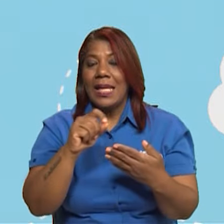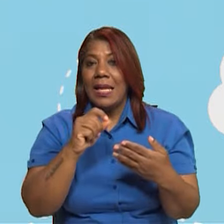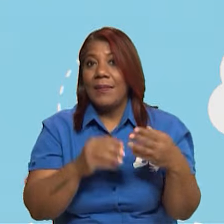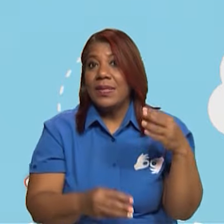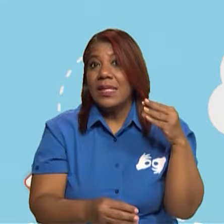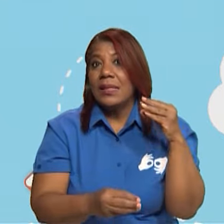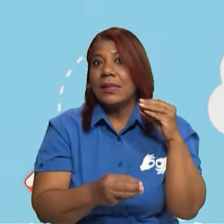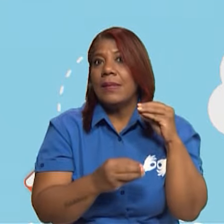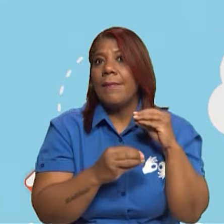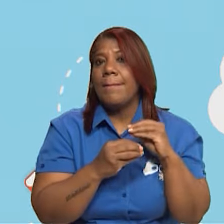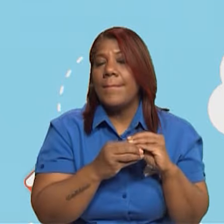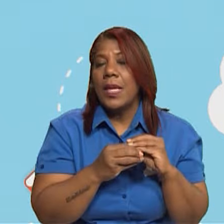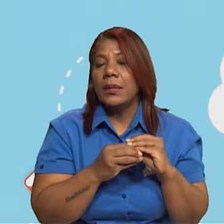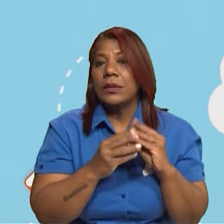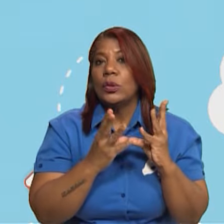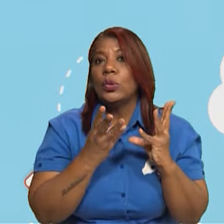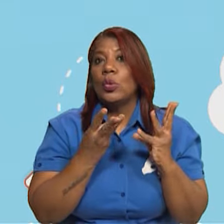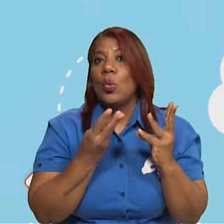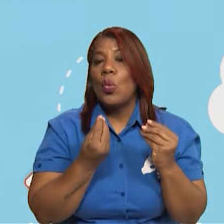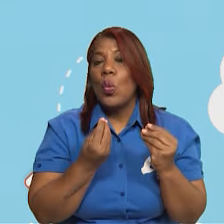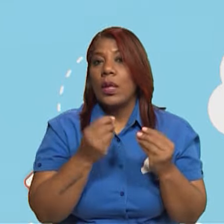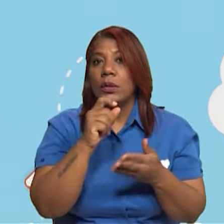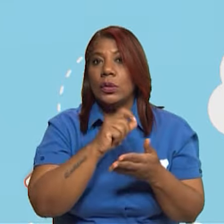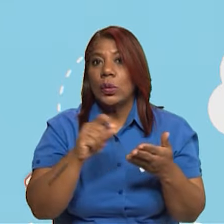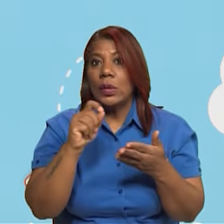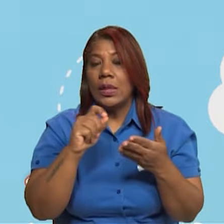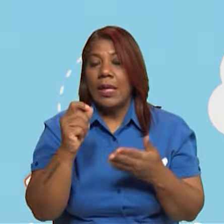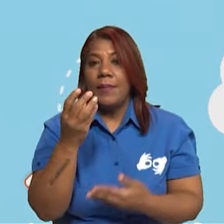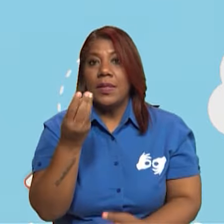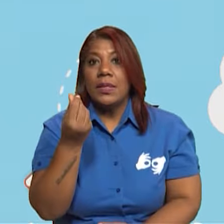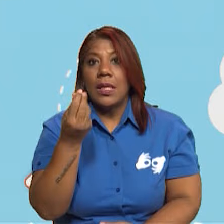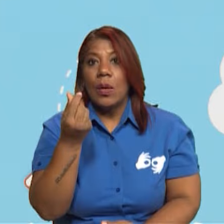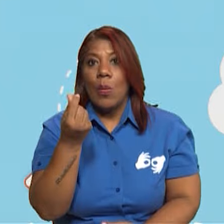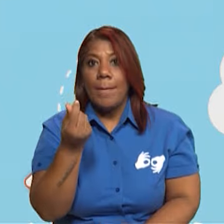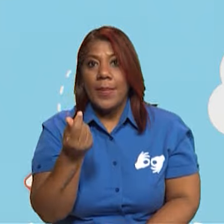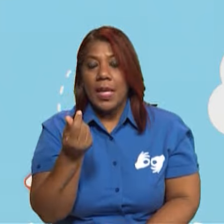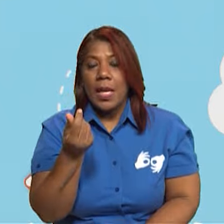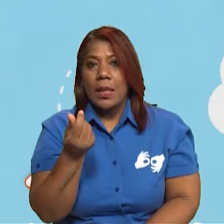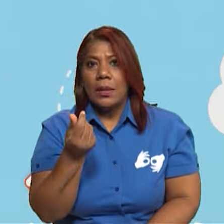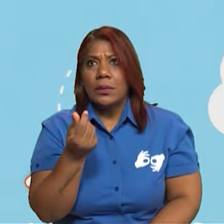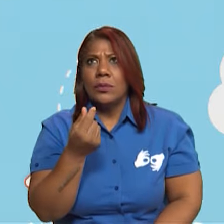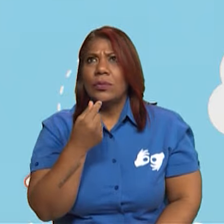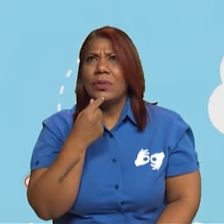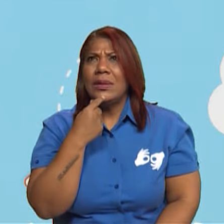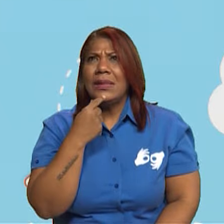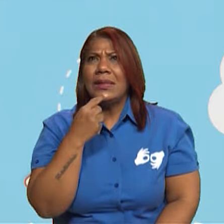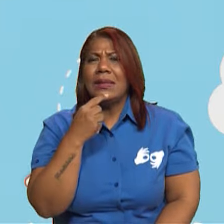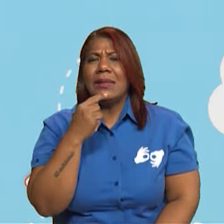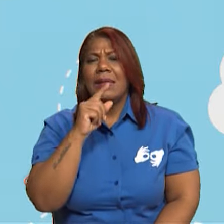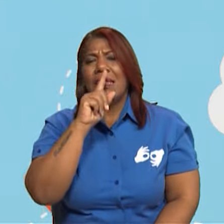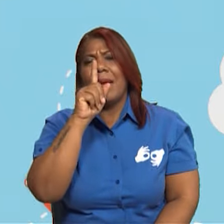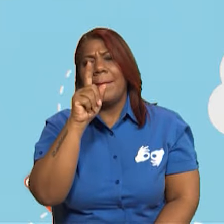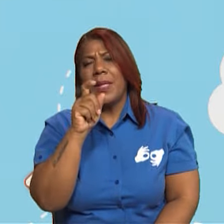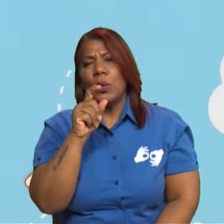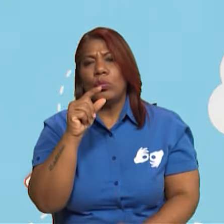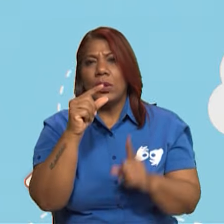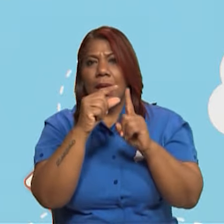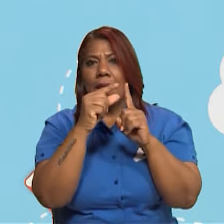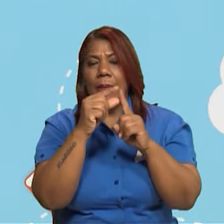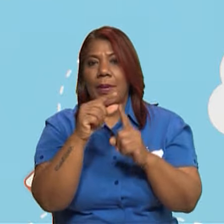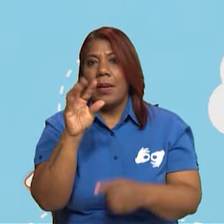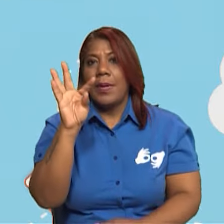¿sí? ¿Cuántos lápices se compraron en total? Cuando me preguntan el total, maestra Ninoshka, tenemos que